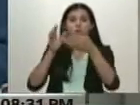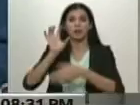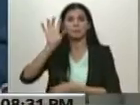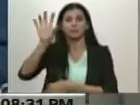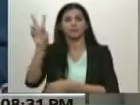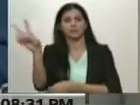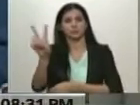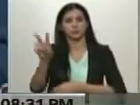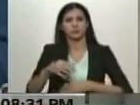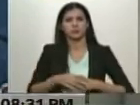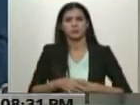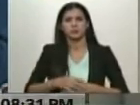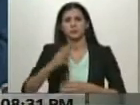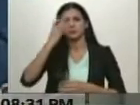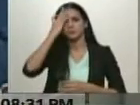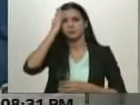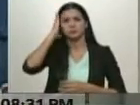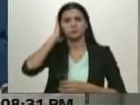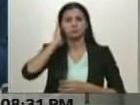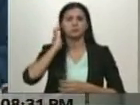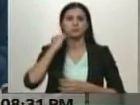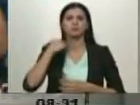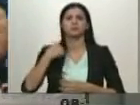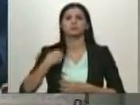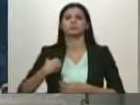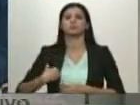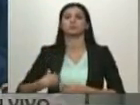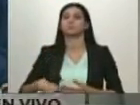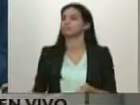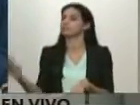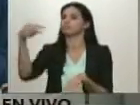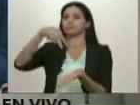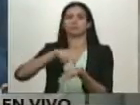patria. Así que estamos de pie